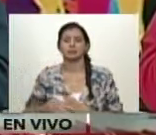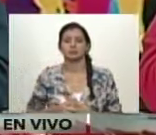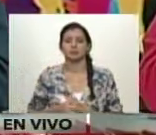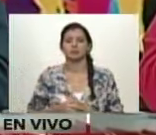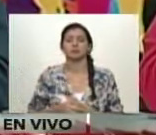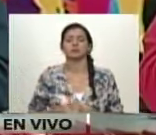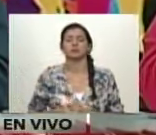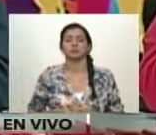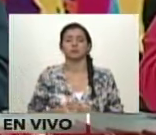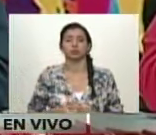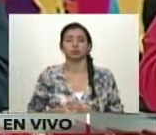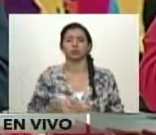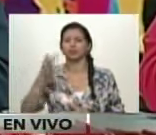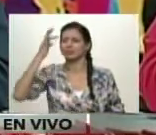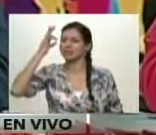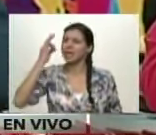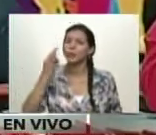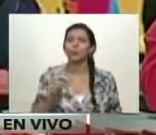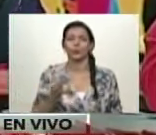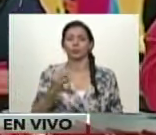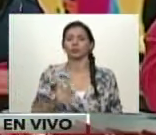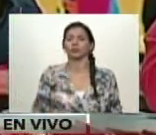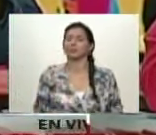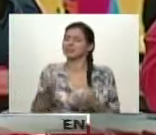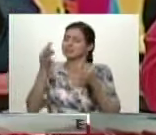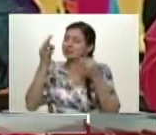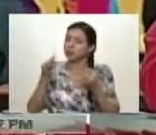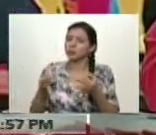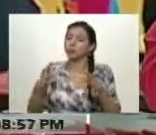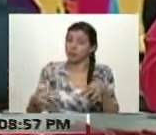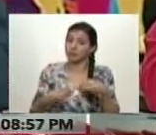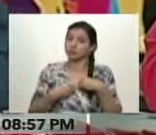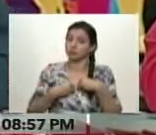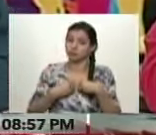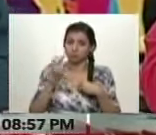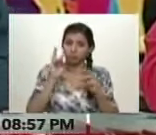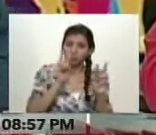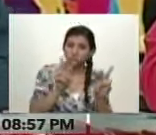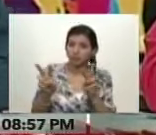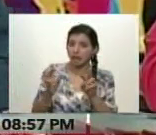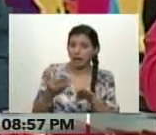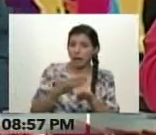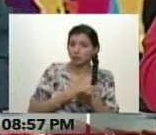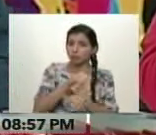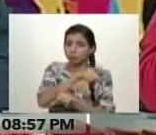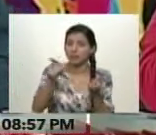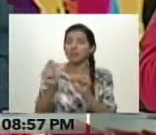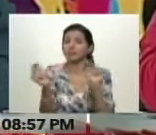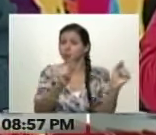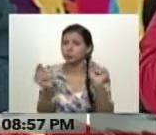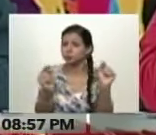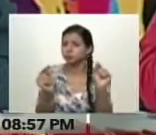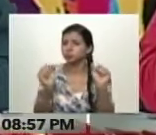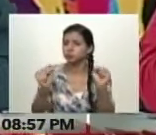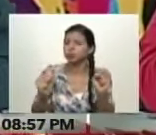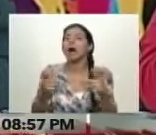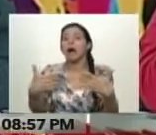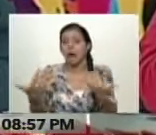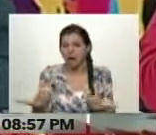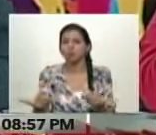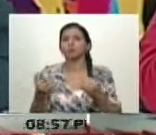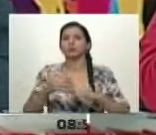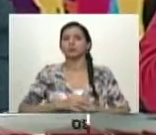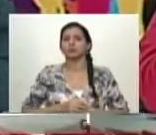yo creo, estoy convencido, y así lo asumo del debate que ustedes han dado, vamos a un proceso